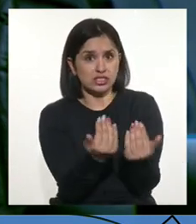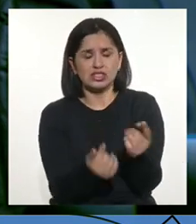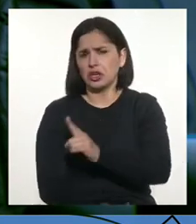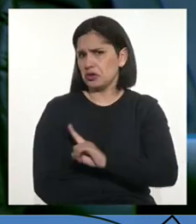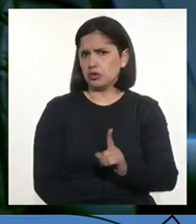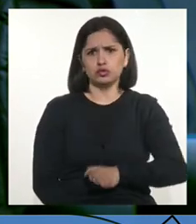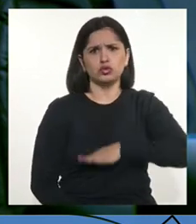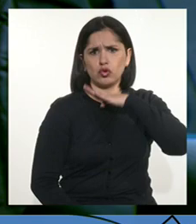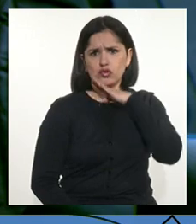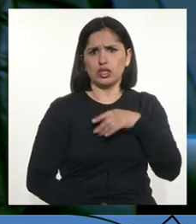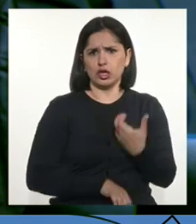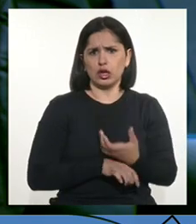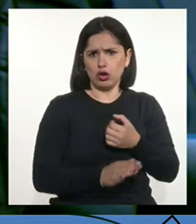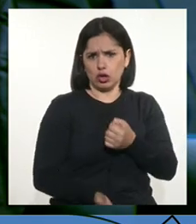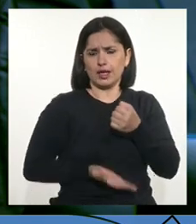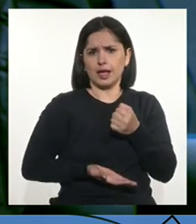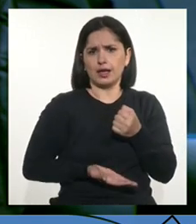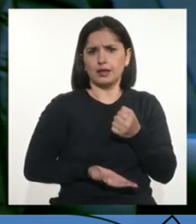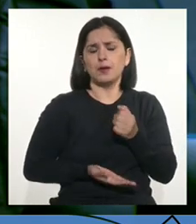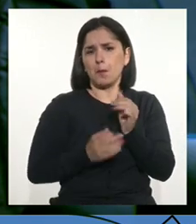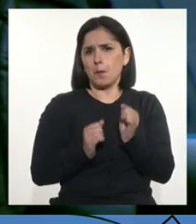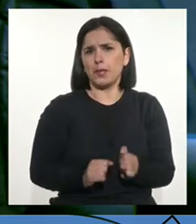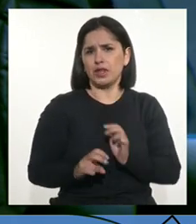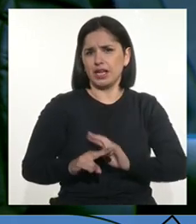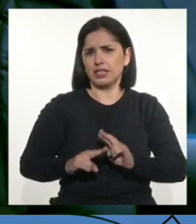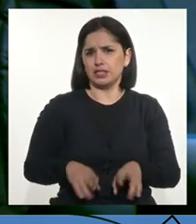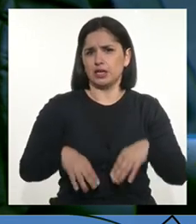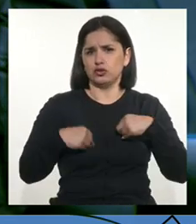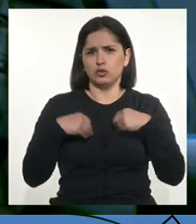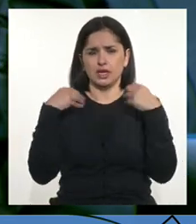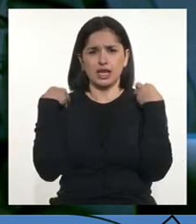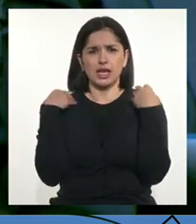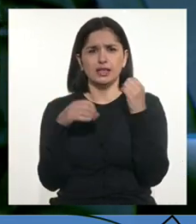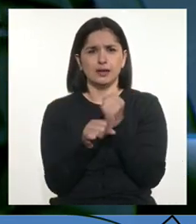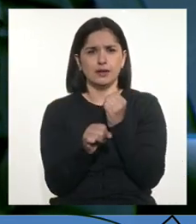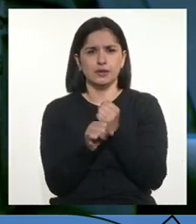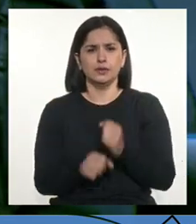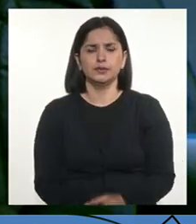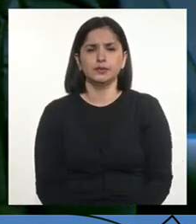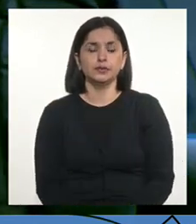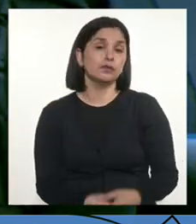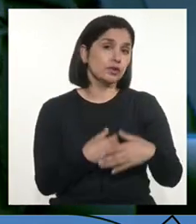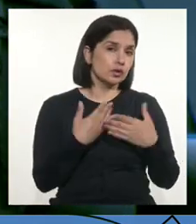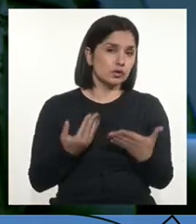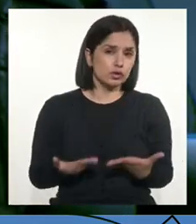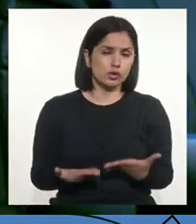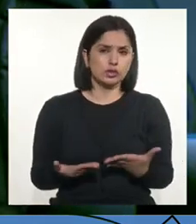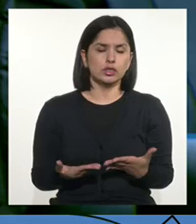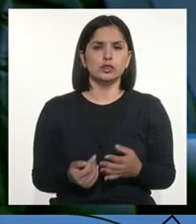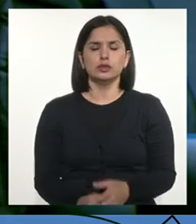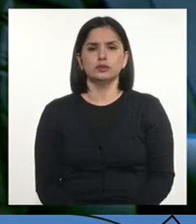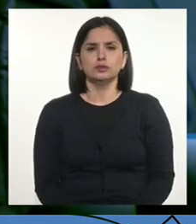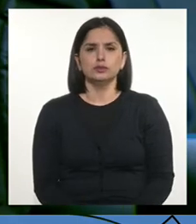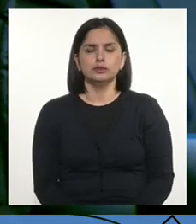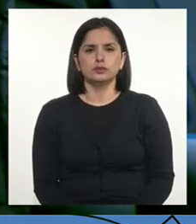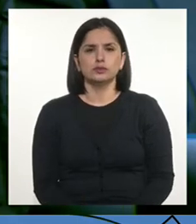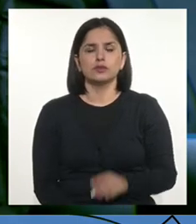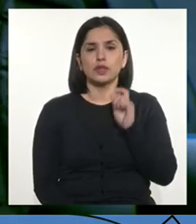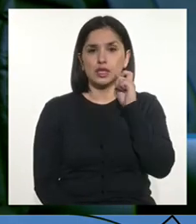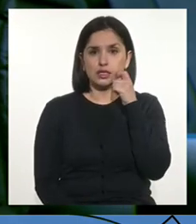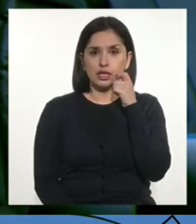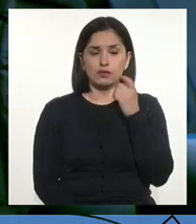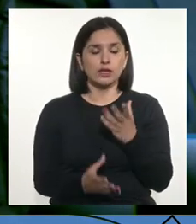recursos que tenía era perfectamente posible hacer ese trabajo y por lo tanto vas a tener